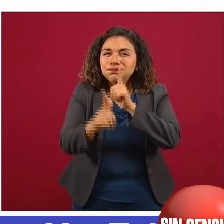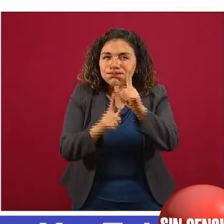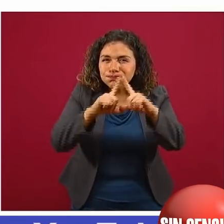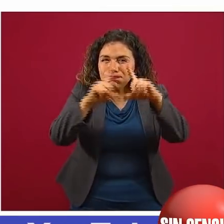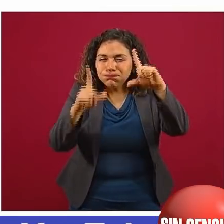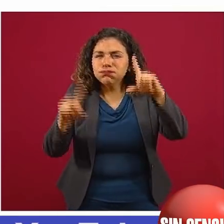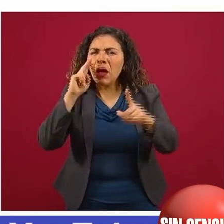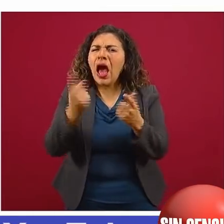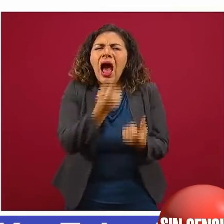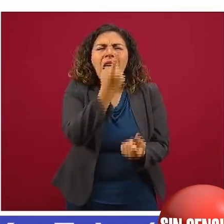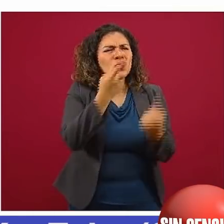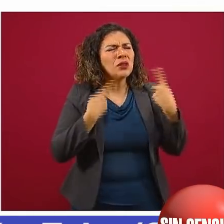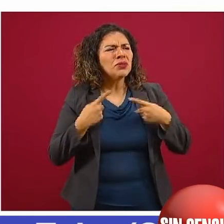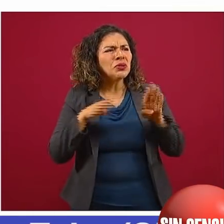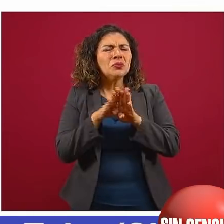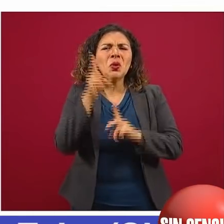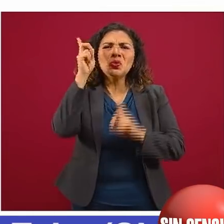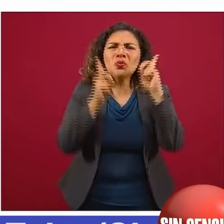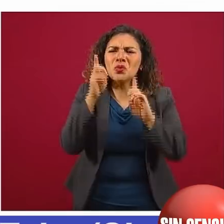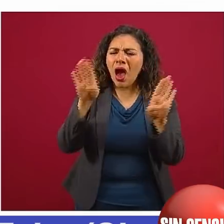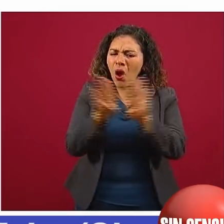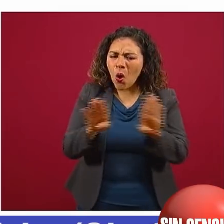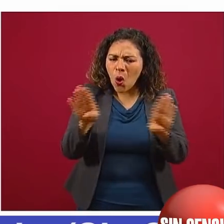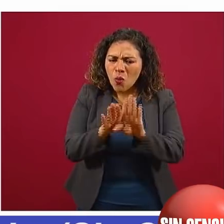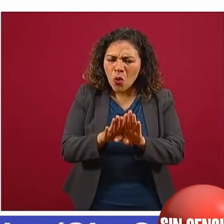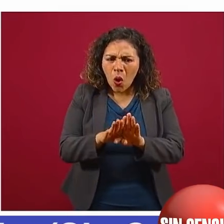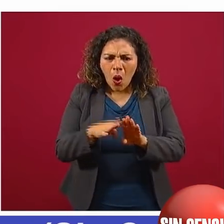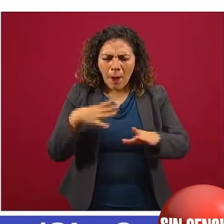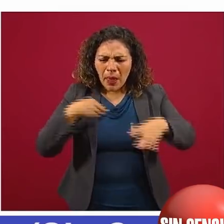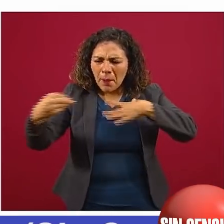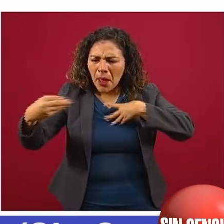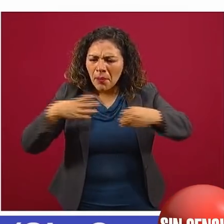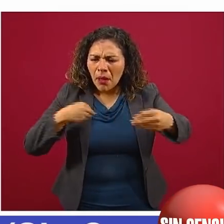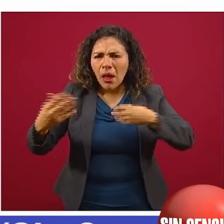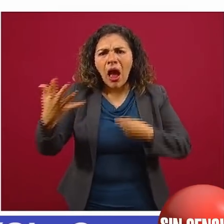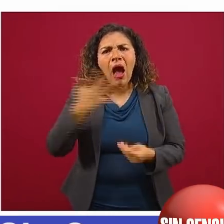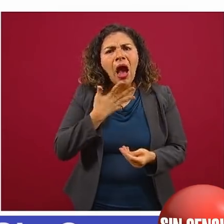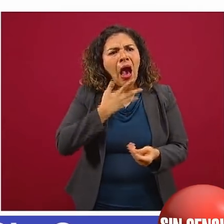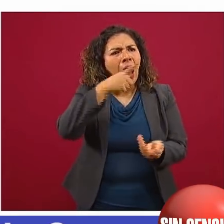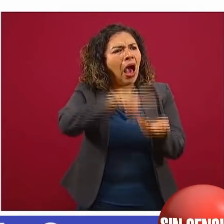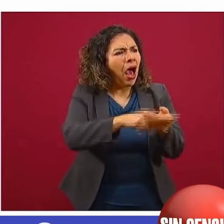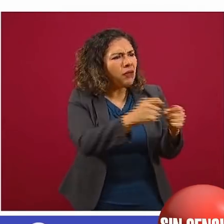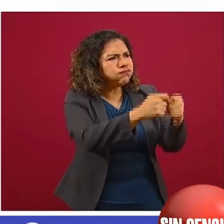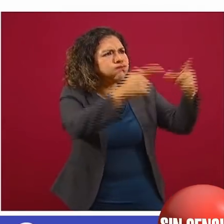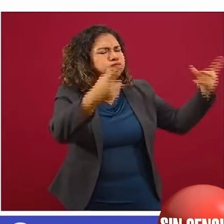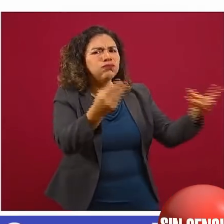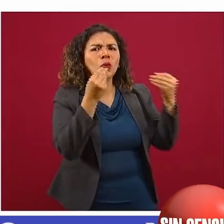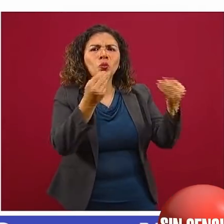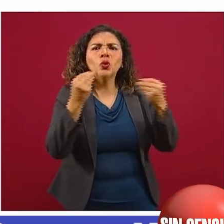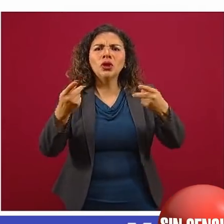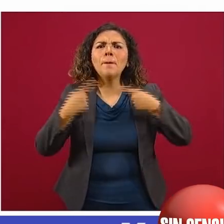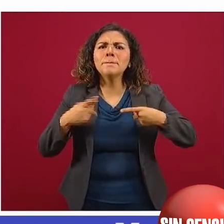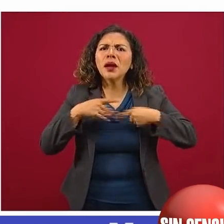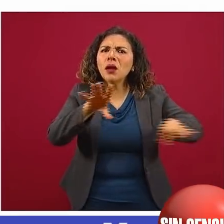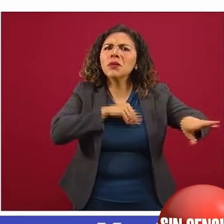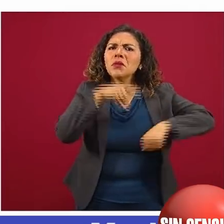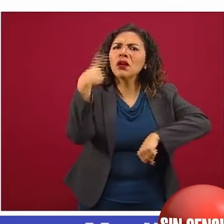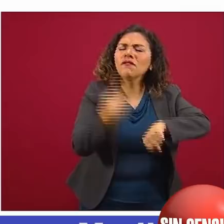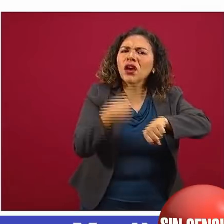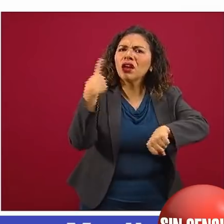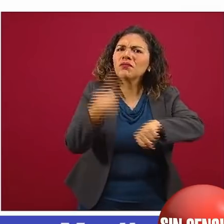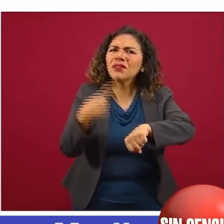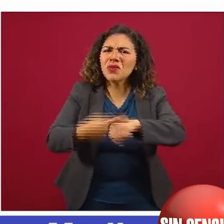preguntan cómo es posible que nos digan que la epidemia se está reduciendo cuando el número de casos que vemos cada día es